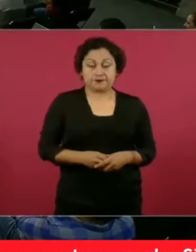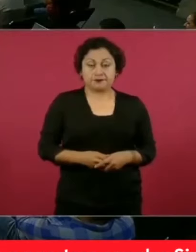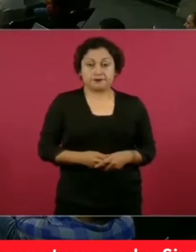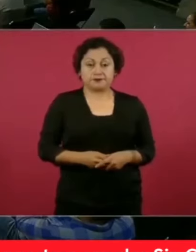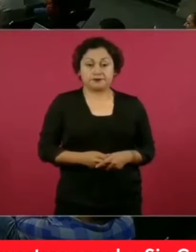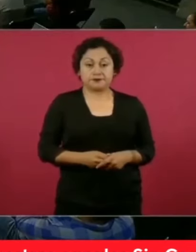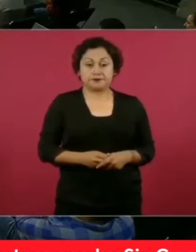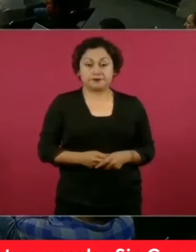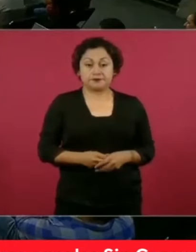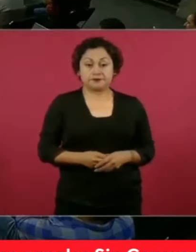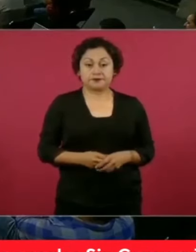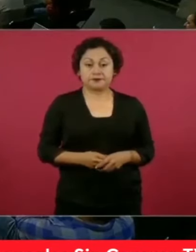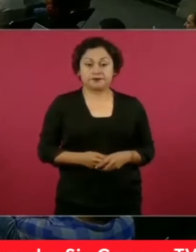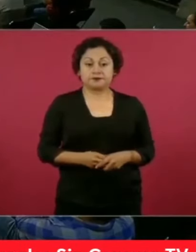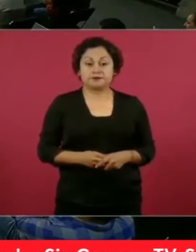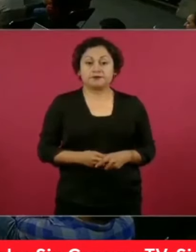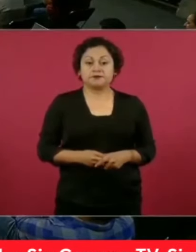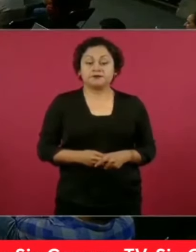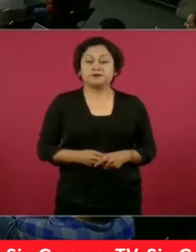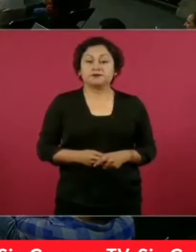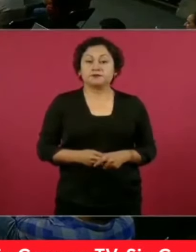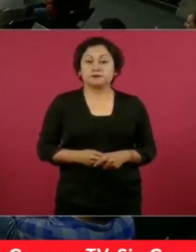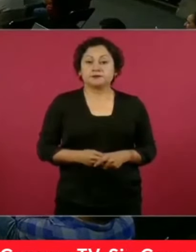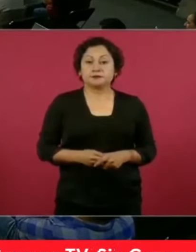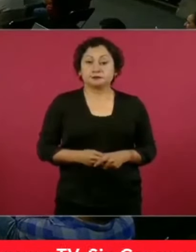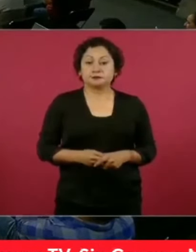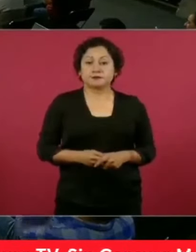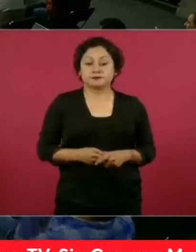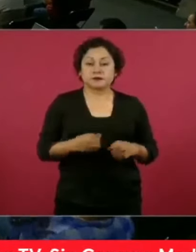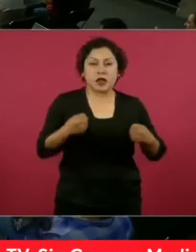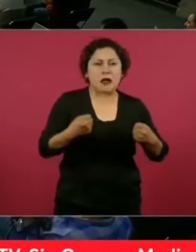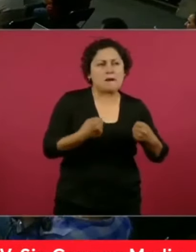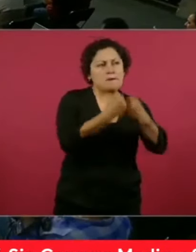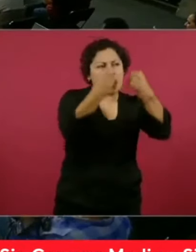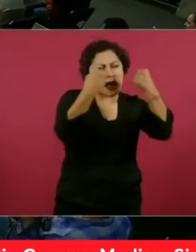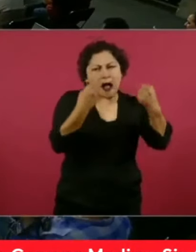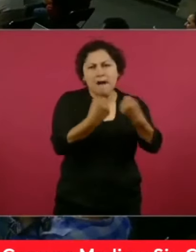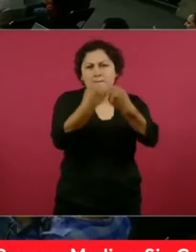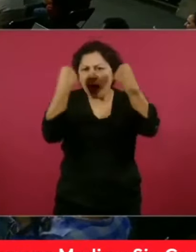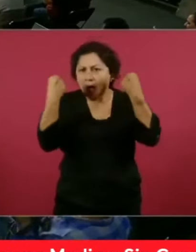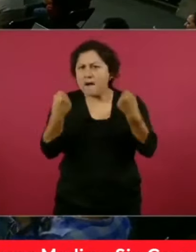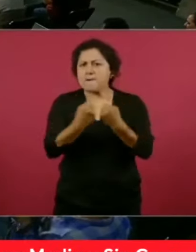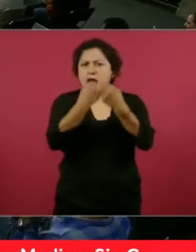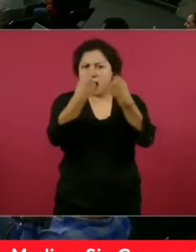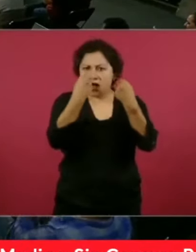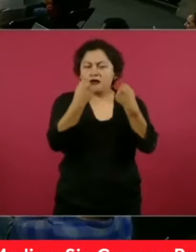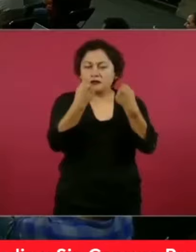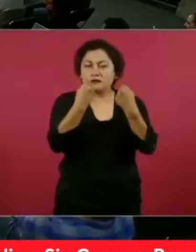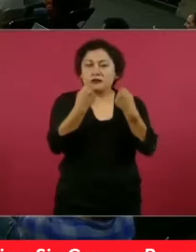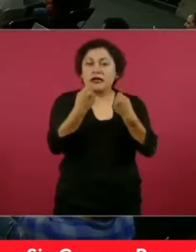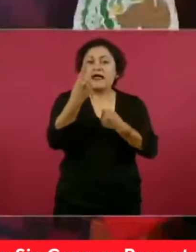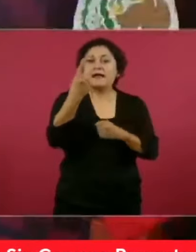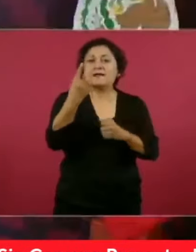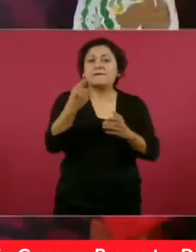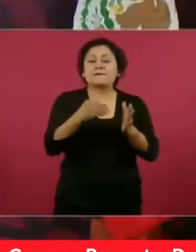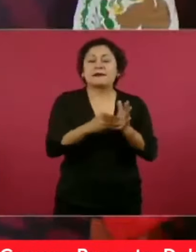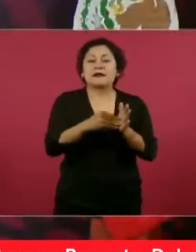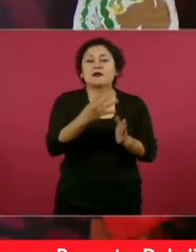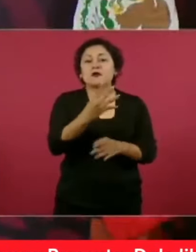en enfrentamientos 1.412 fallecidos, asesinados,